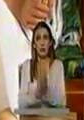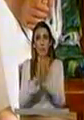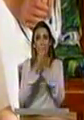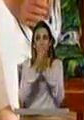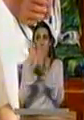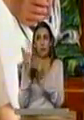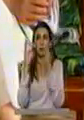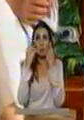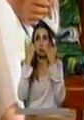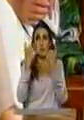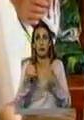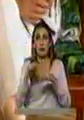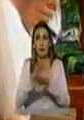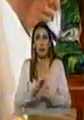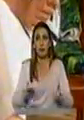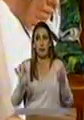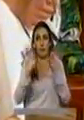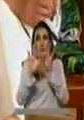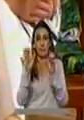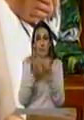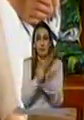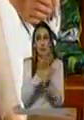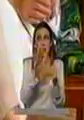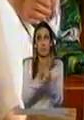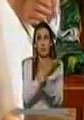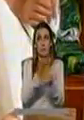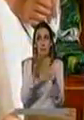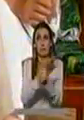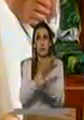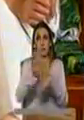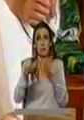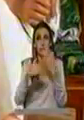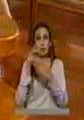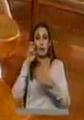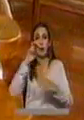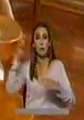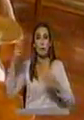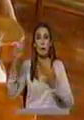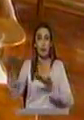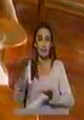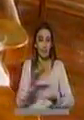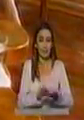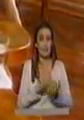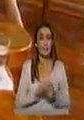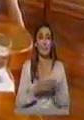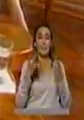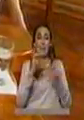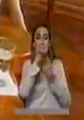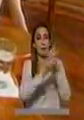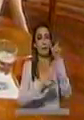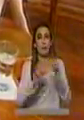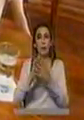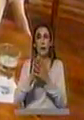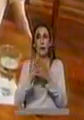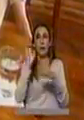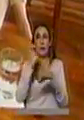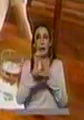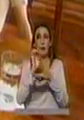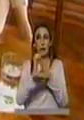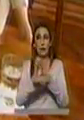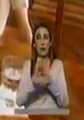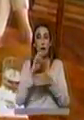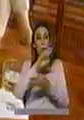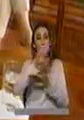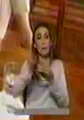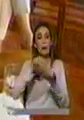día en Manta para tenerlo lleno de, y todos esos turistas llevármelos también a la hacienda. Quiero decirle a todo el Ecuador que vengan a Manabí